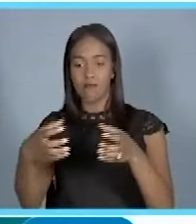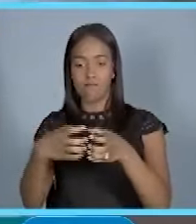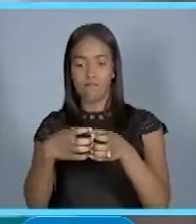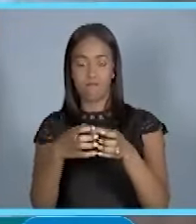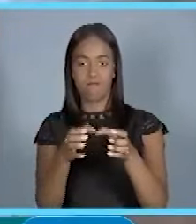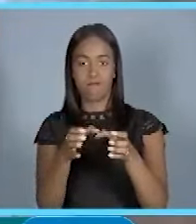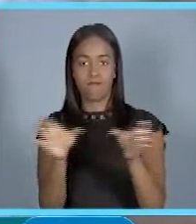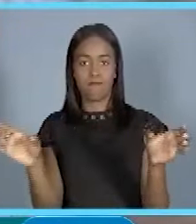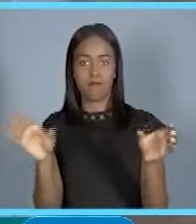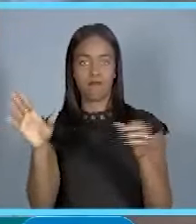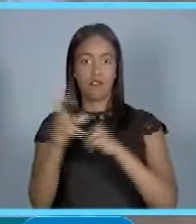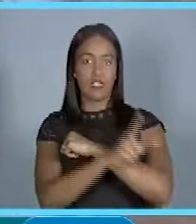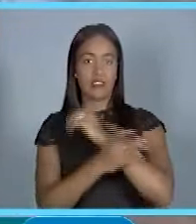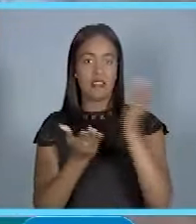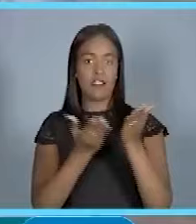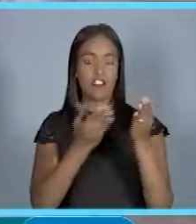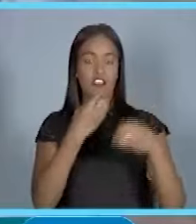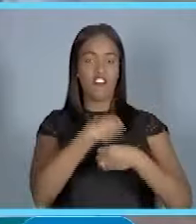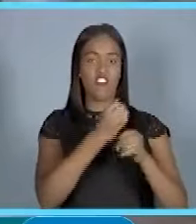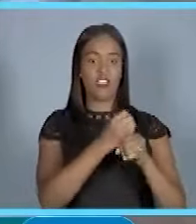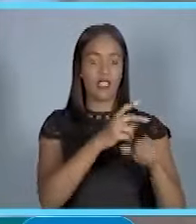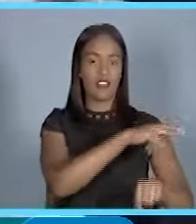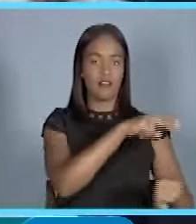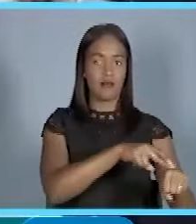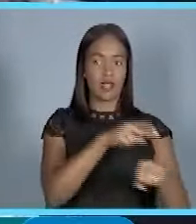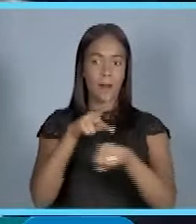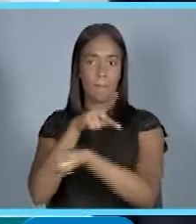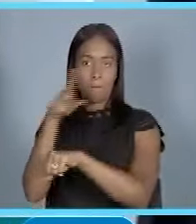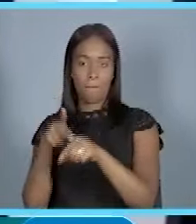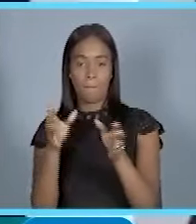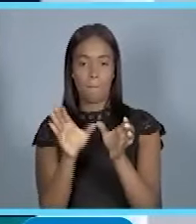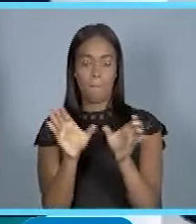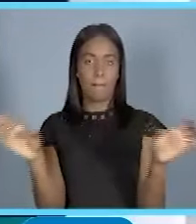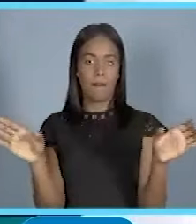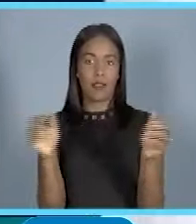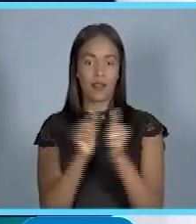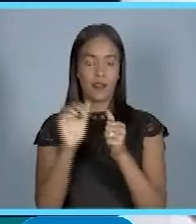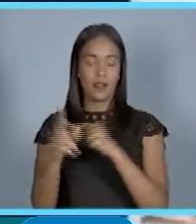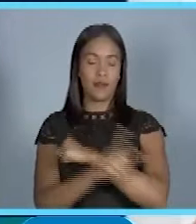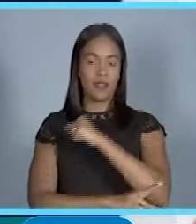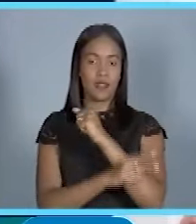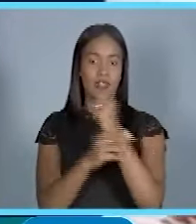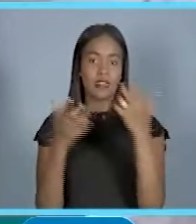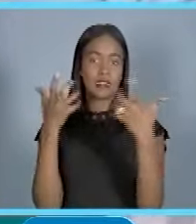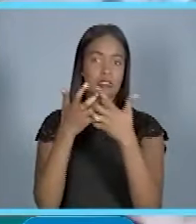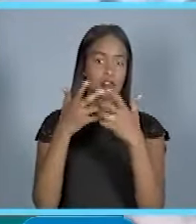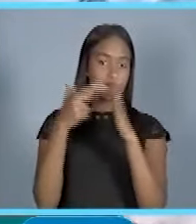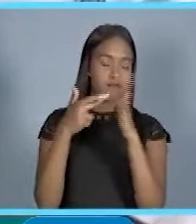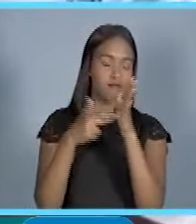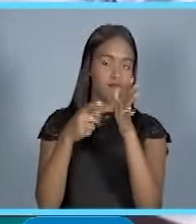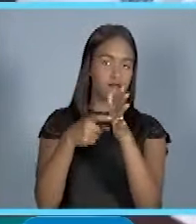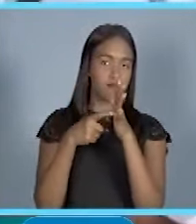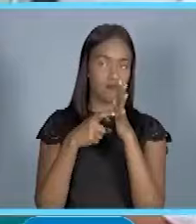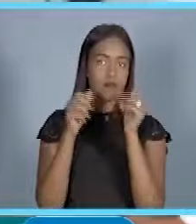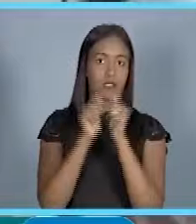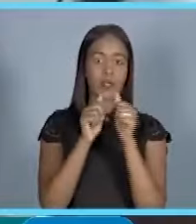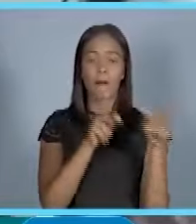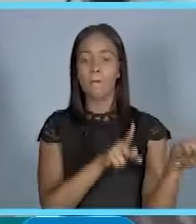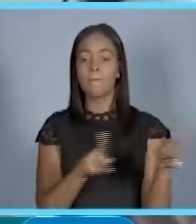servicios con la instalación de oficinas regionales y provinciales en el interior del país, ajustado a los lineamientos del Plan